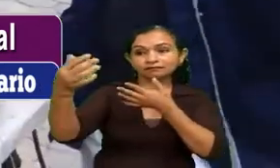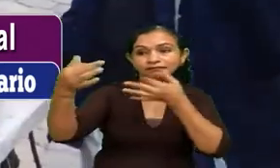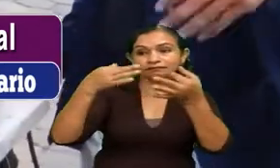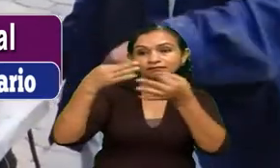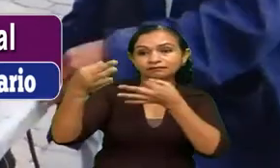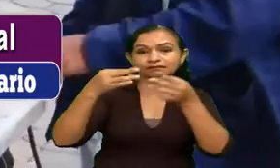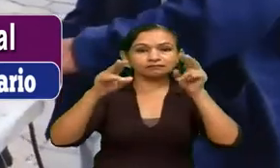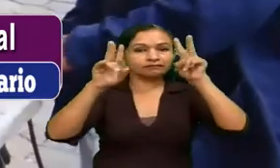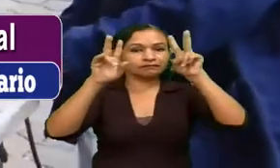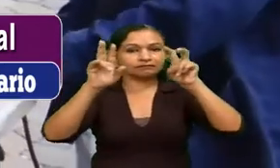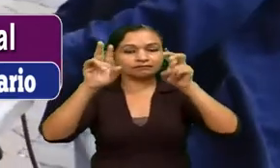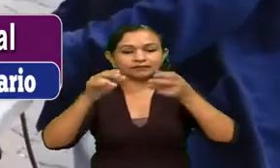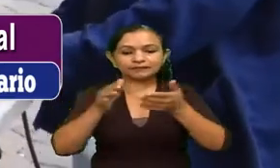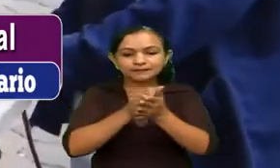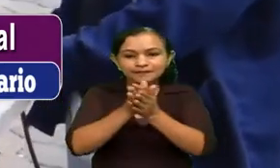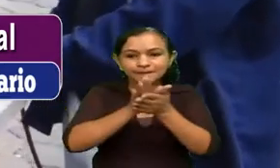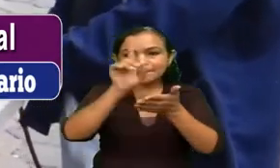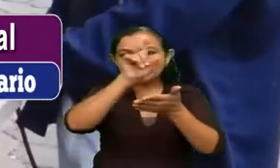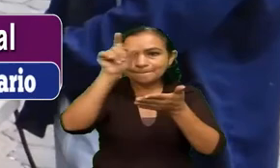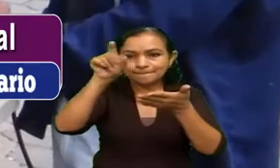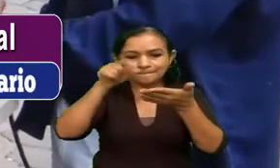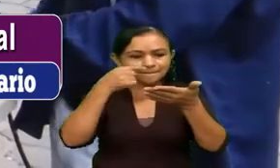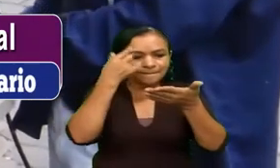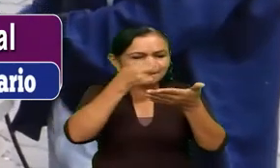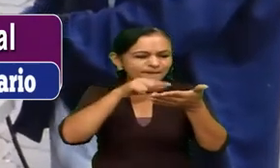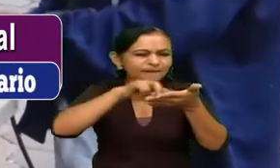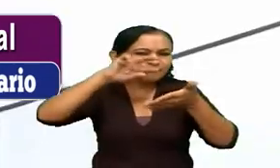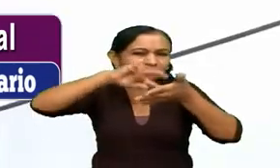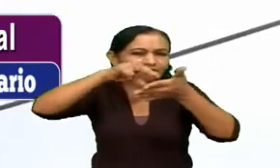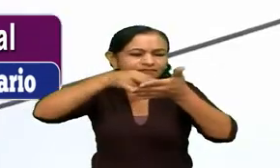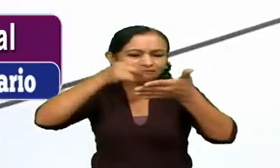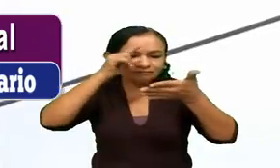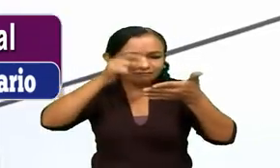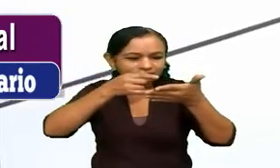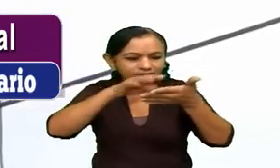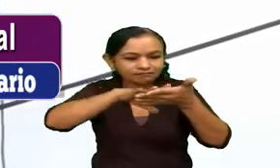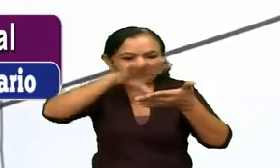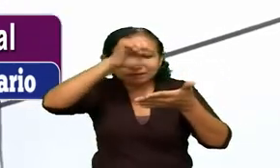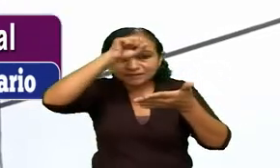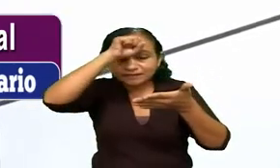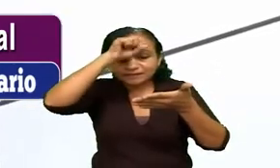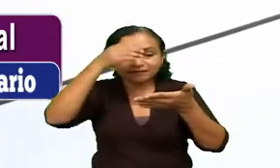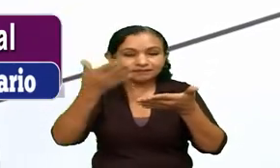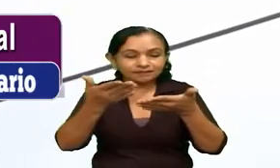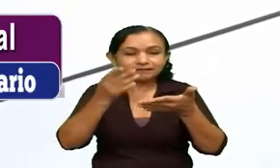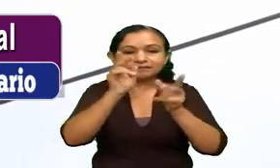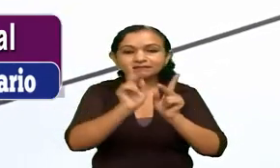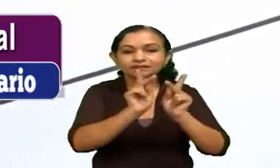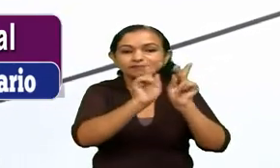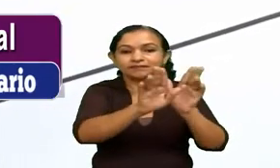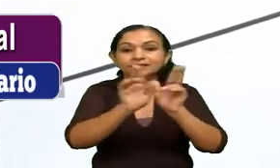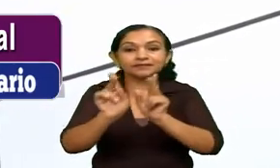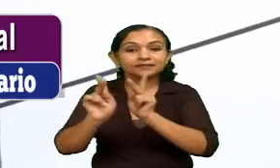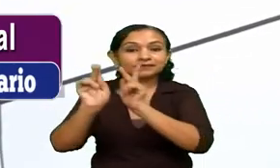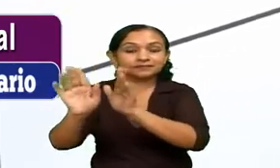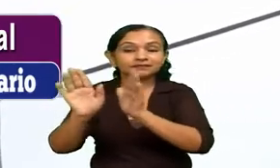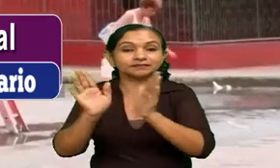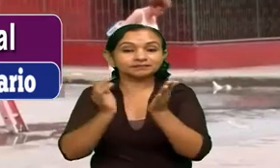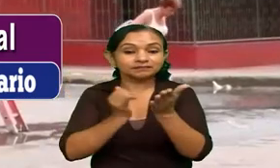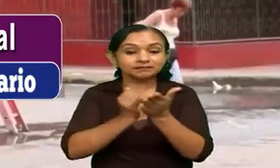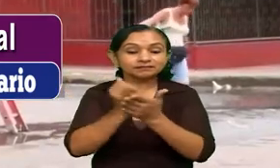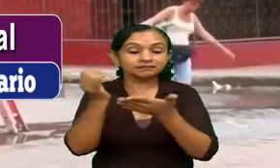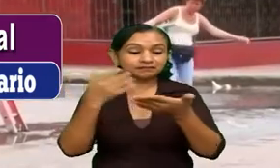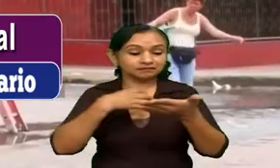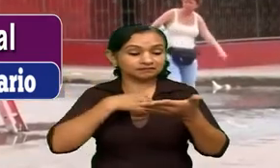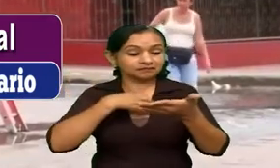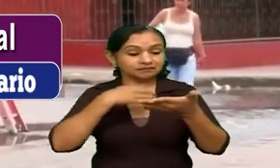sobre un tema porque bien entran en internet y consulten y pregunten. O sea, es una capacitación individual, ¿verdad?, con sus medios,